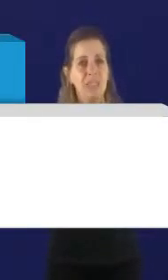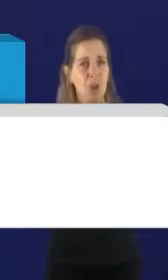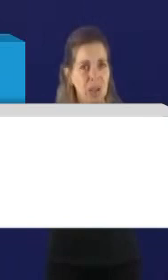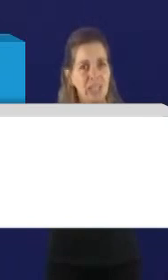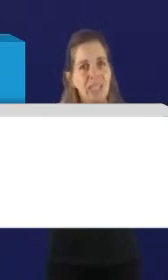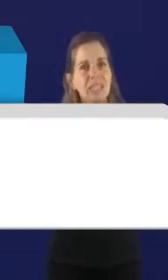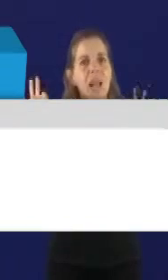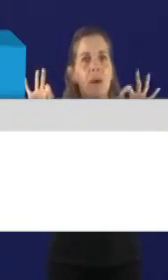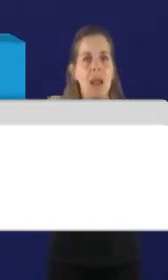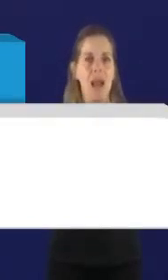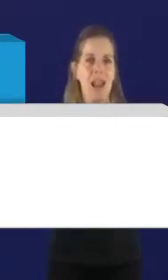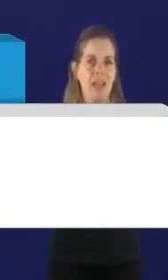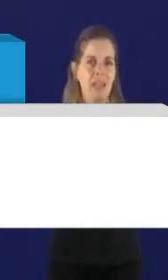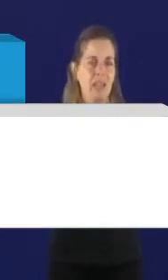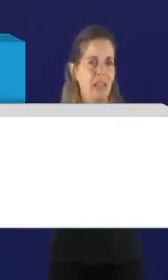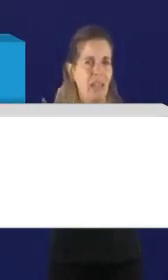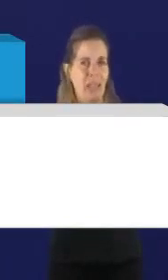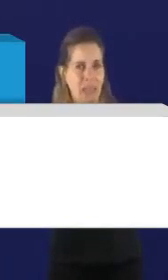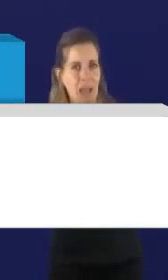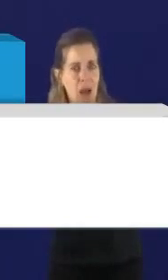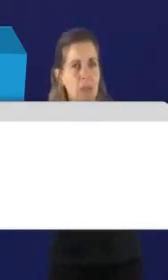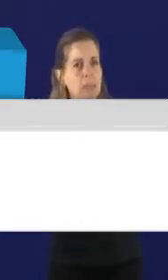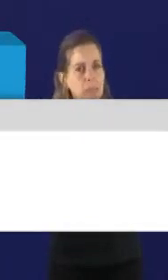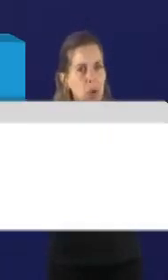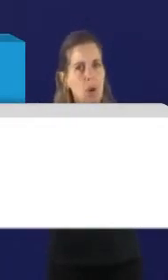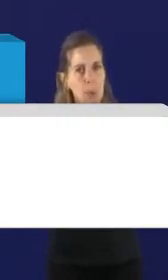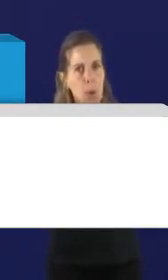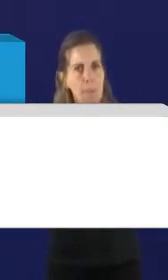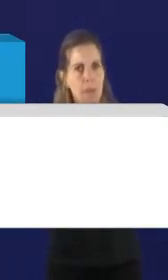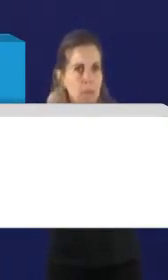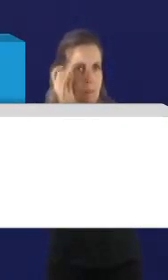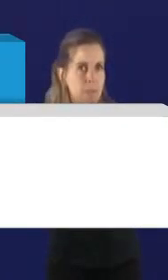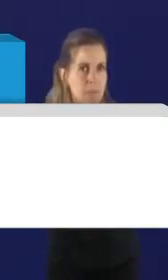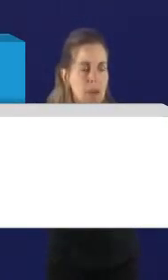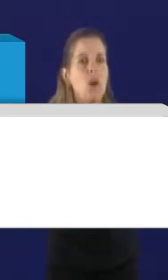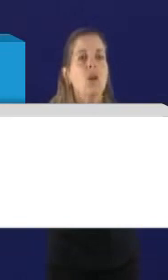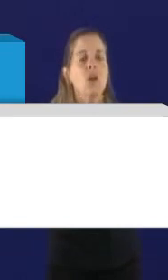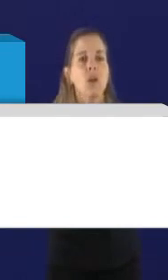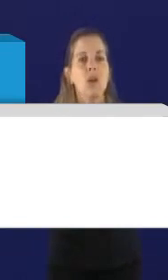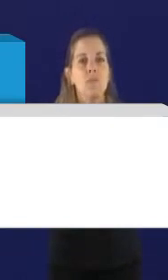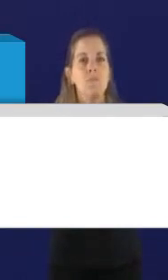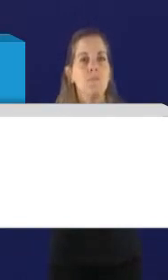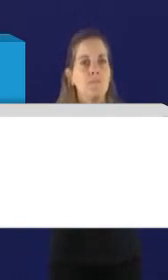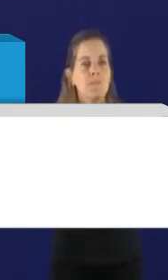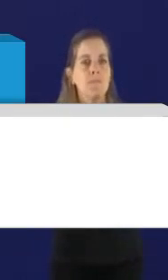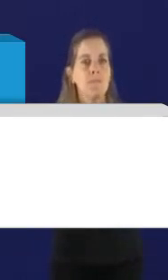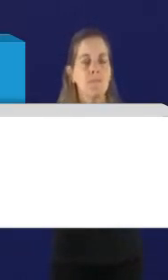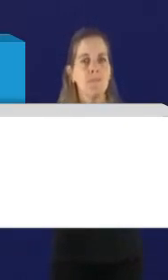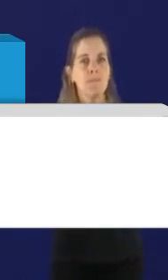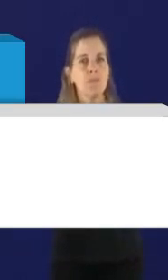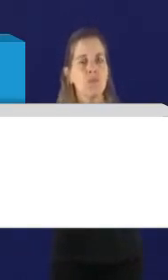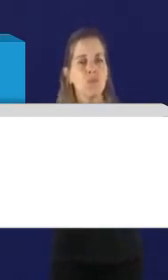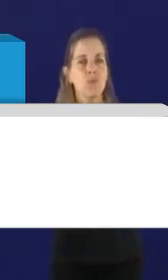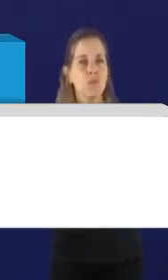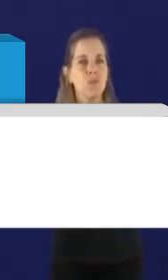muera. Y perdónenme, voy a pecar de... No suelo serlo, pero voy a pecar